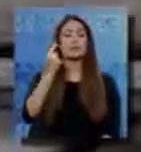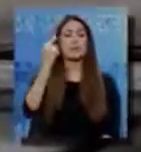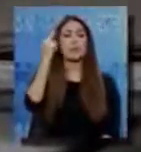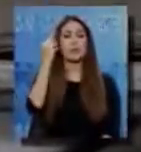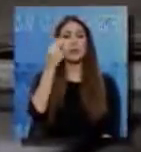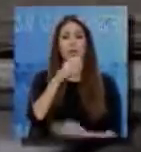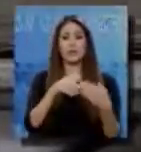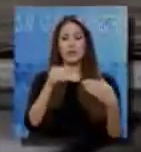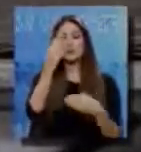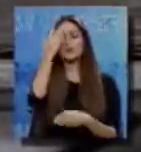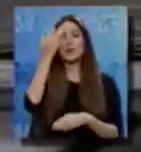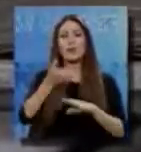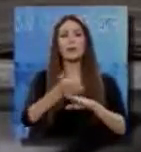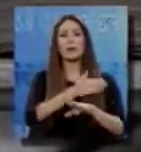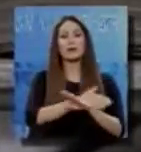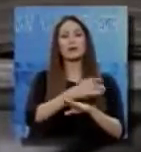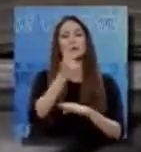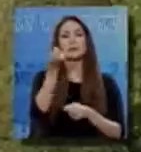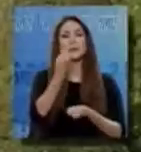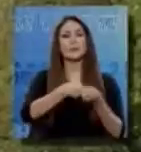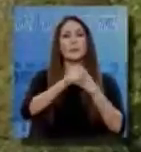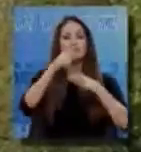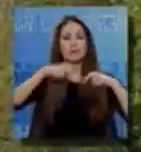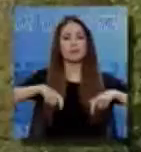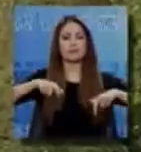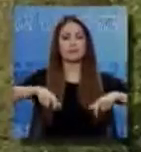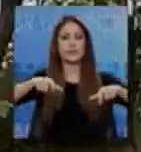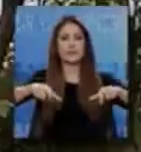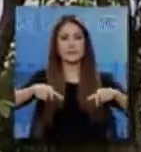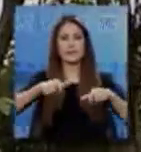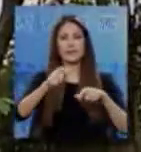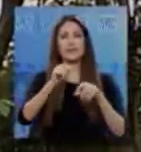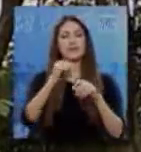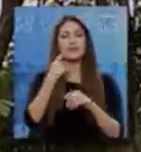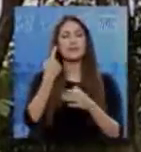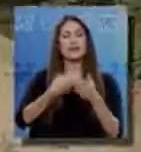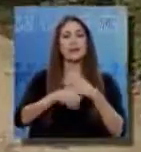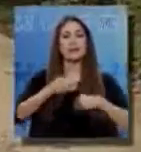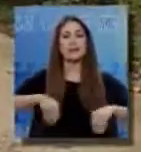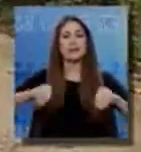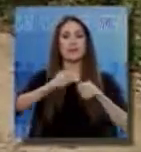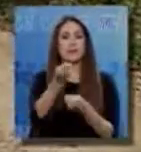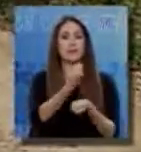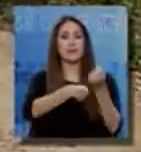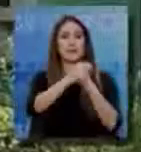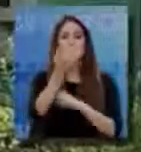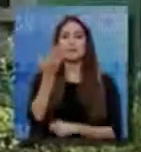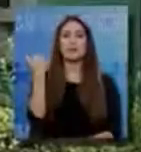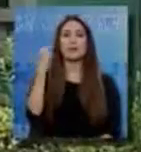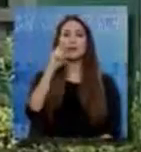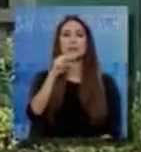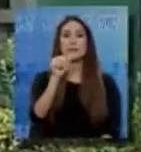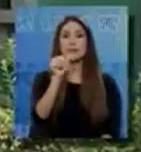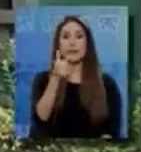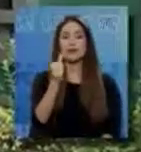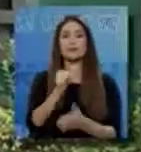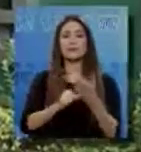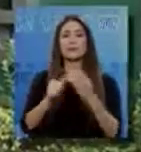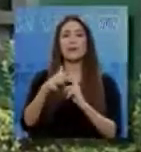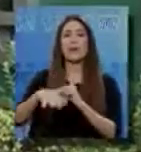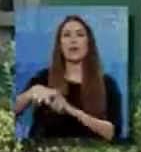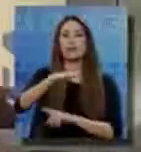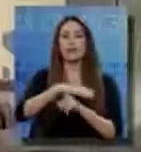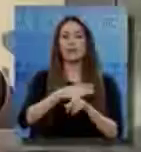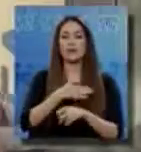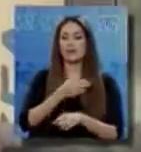supuesto cobro excesivo registrado en la venta de 66 lotes del Parque Samanes del Ministerio del Ambiente en 2010. Nuestro reclamo es